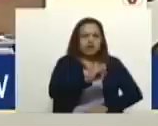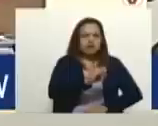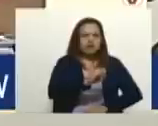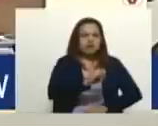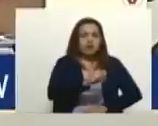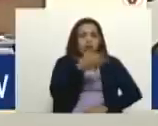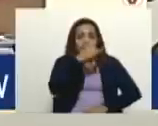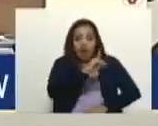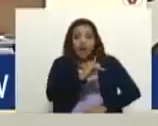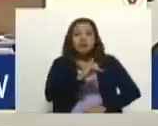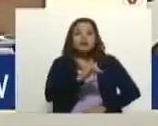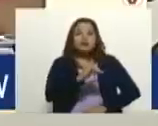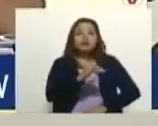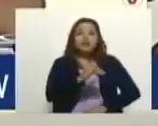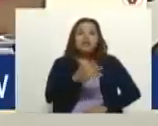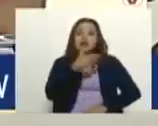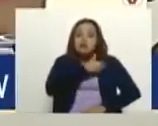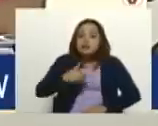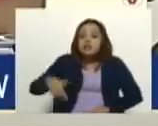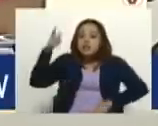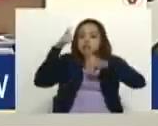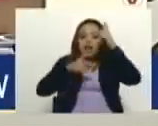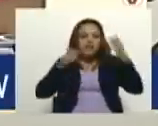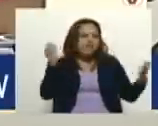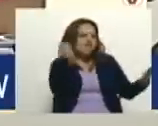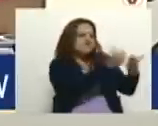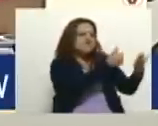Existían, el comandante Chávez eliminó esos teatros de operación.